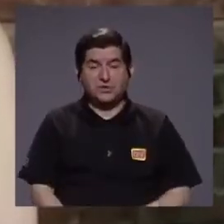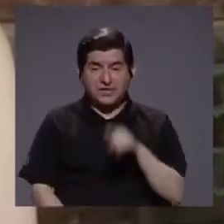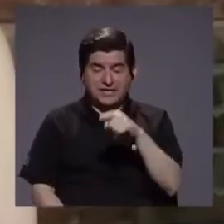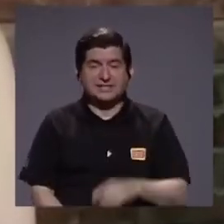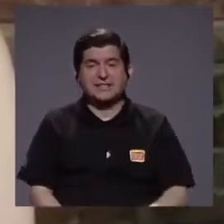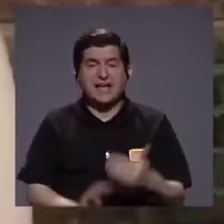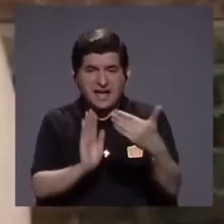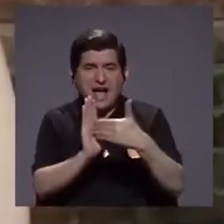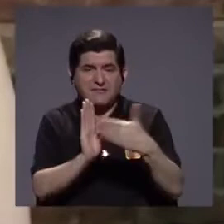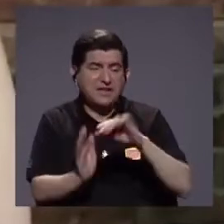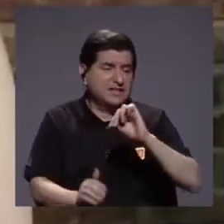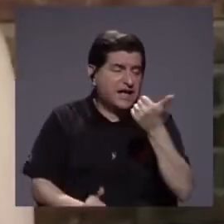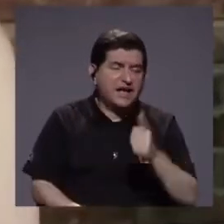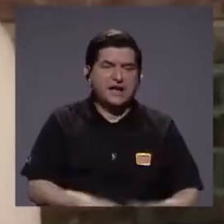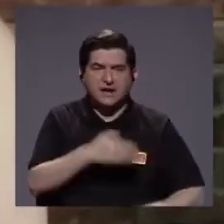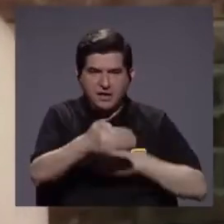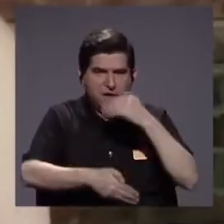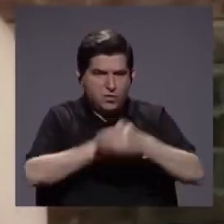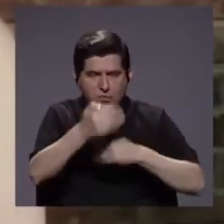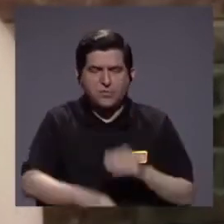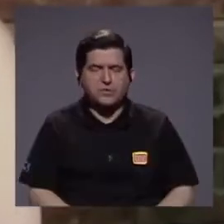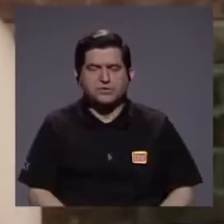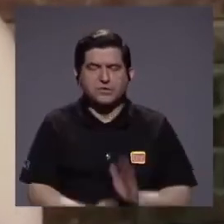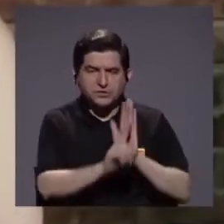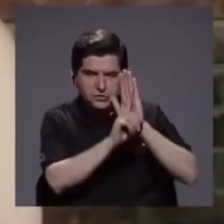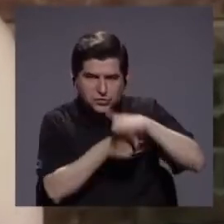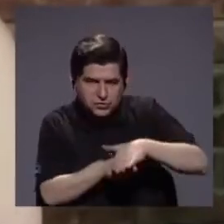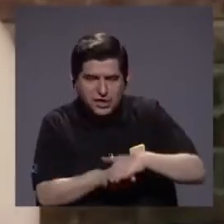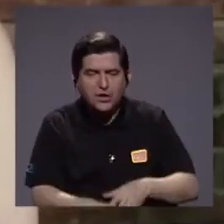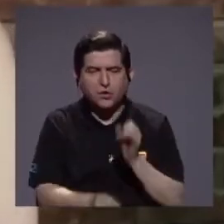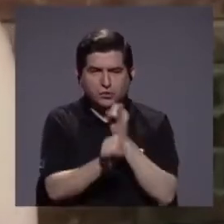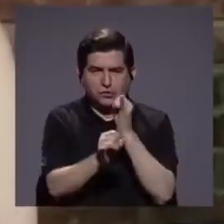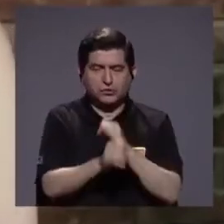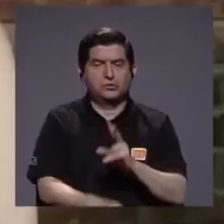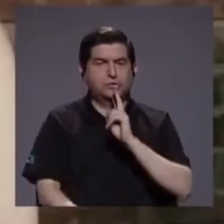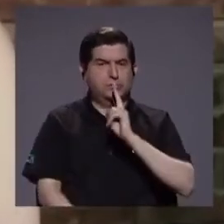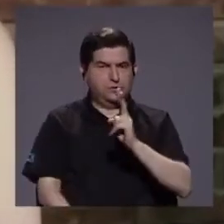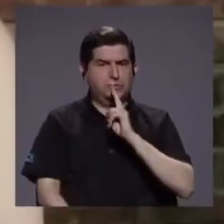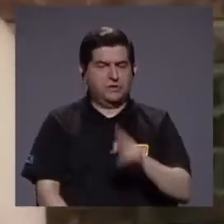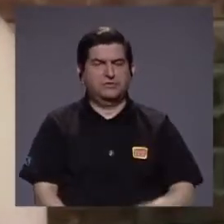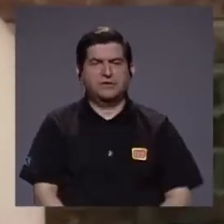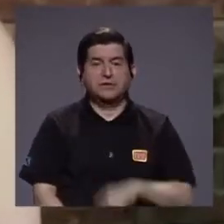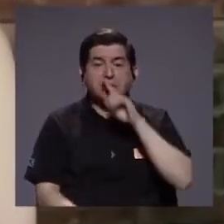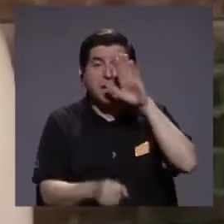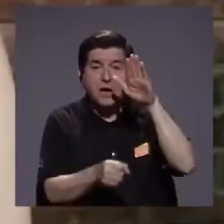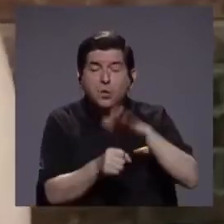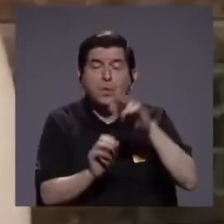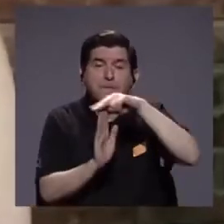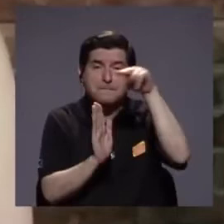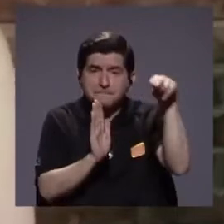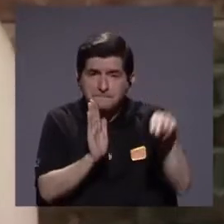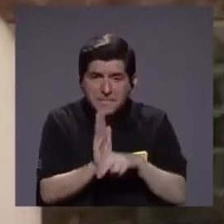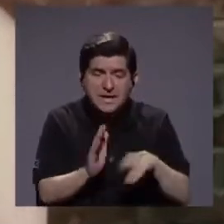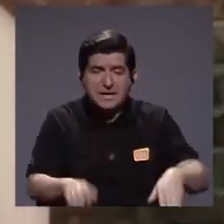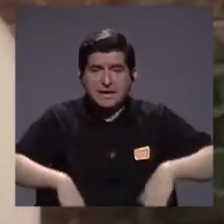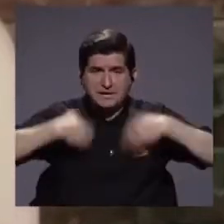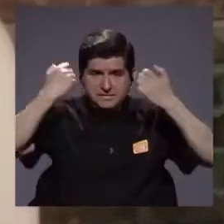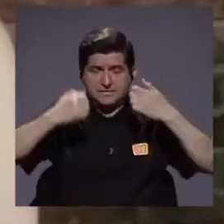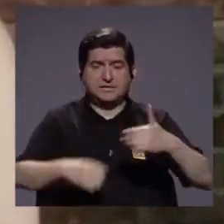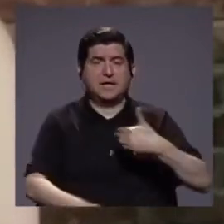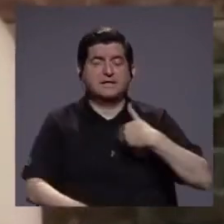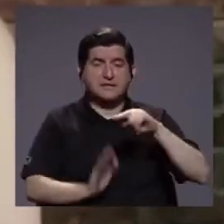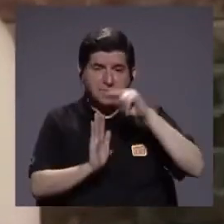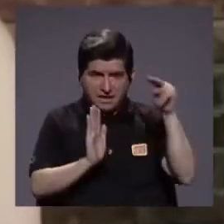victimarios, a través de un protocolo de acoso institucional para, de verdad, que se cumpla la normativa que hay. Porque